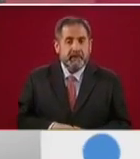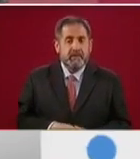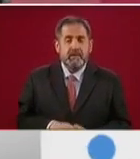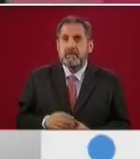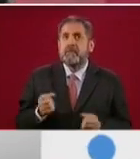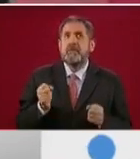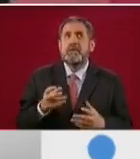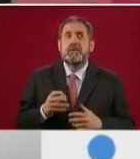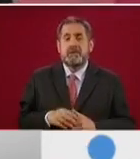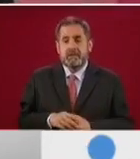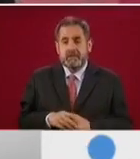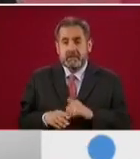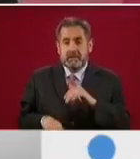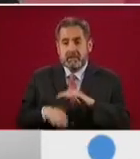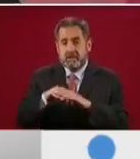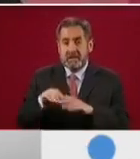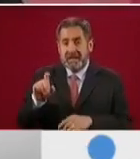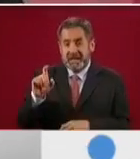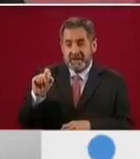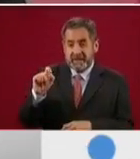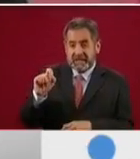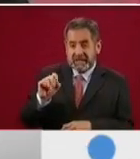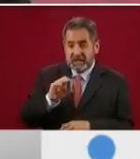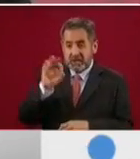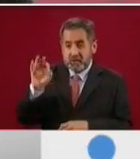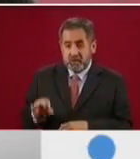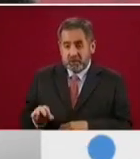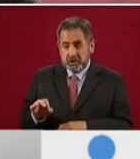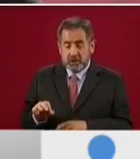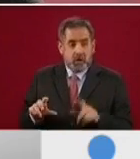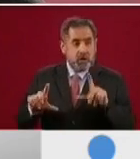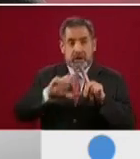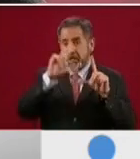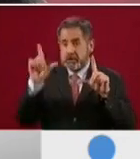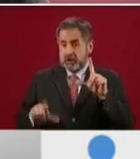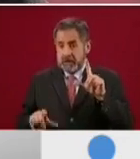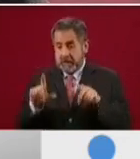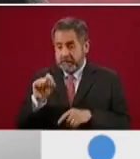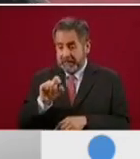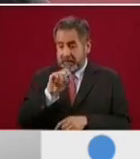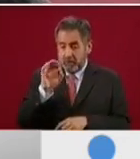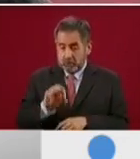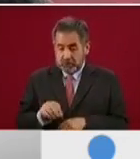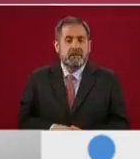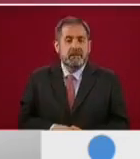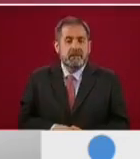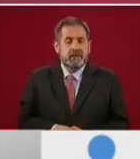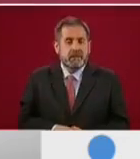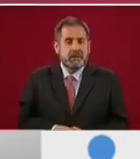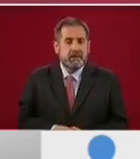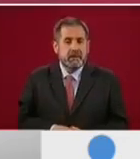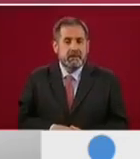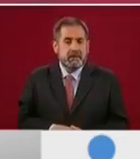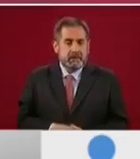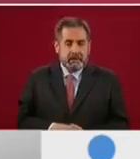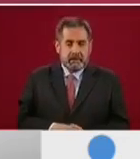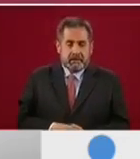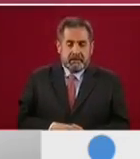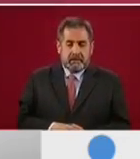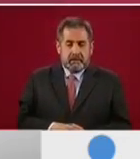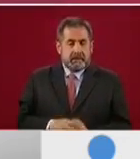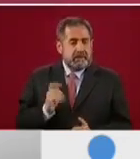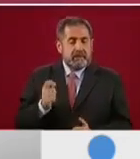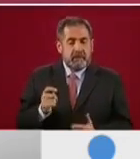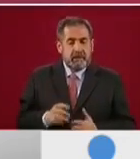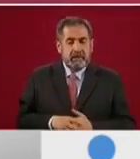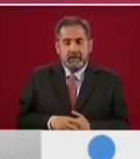Llegó al 20% de los homicidios nacionales, solo Guanajuato. Y